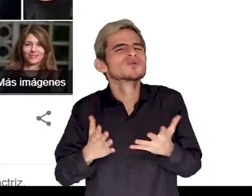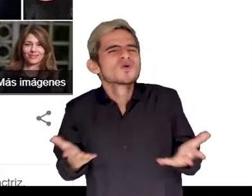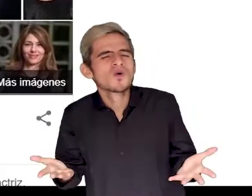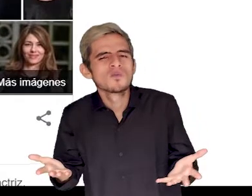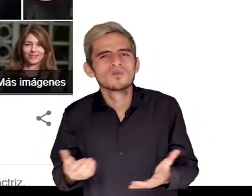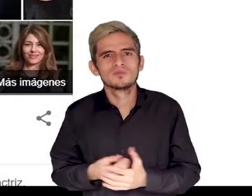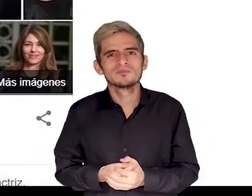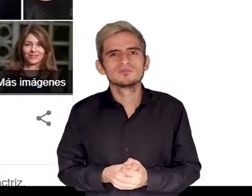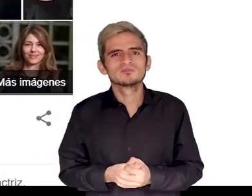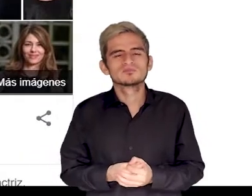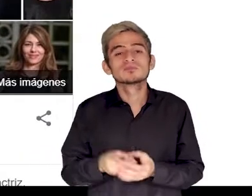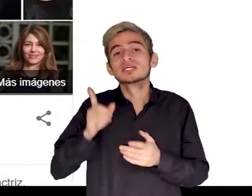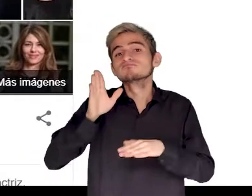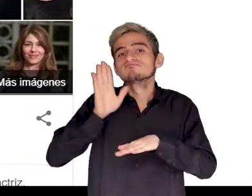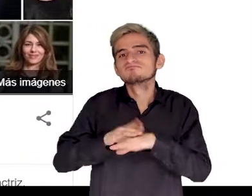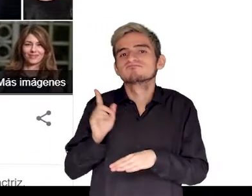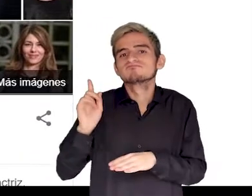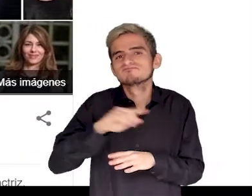Ahí les va el dato.